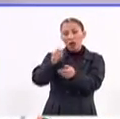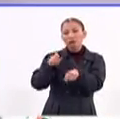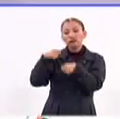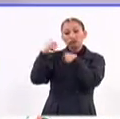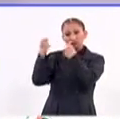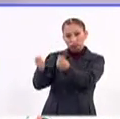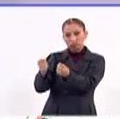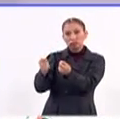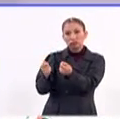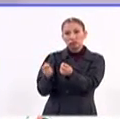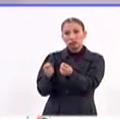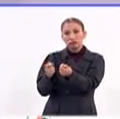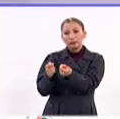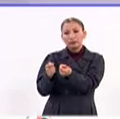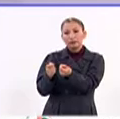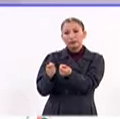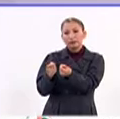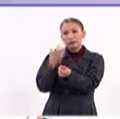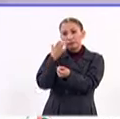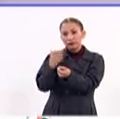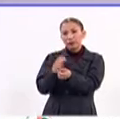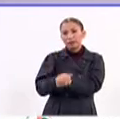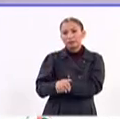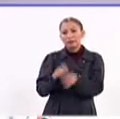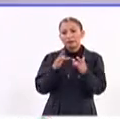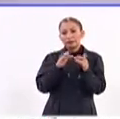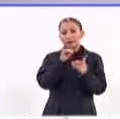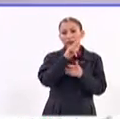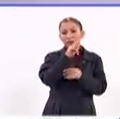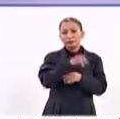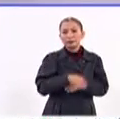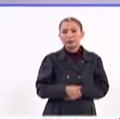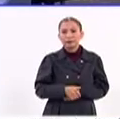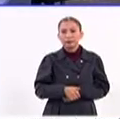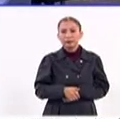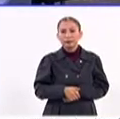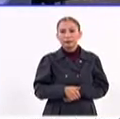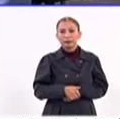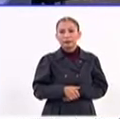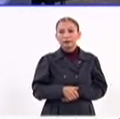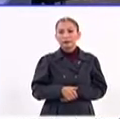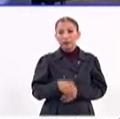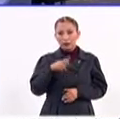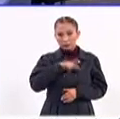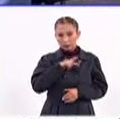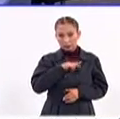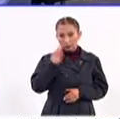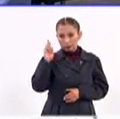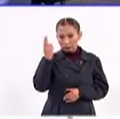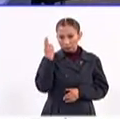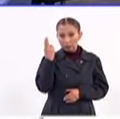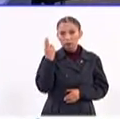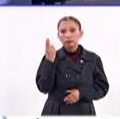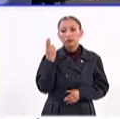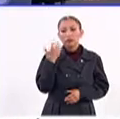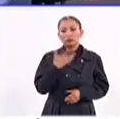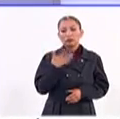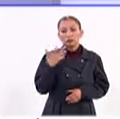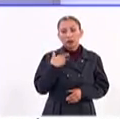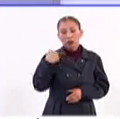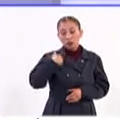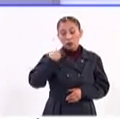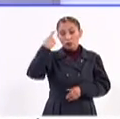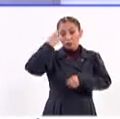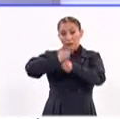que precisamente se formalizara esta relación con el Politécnico? Pues de hecho mi universidad fui